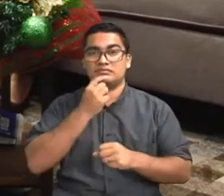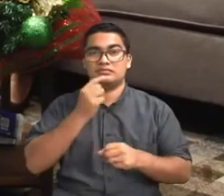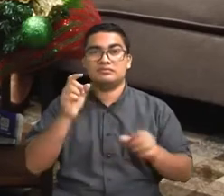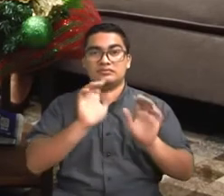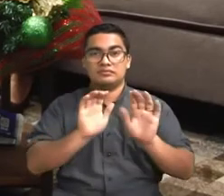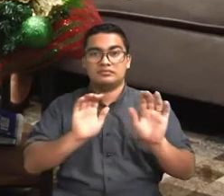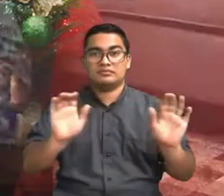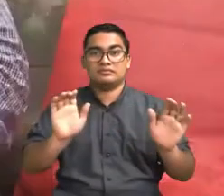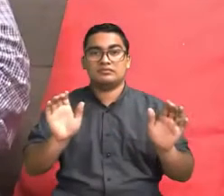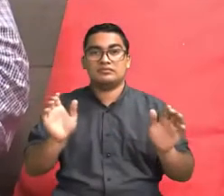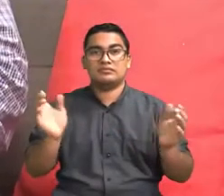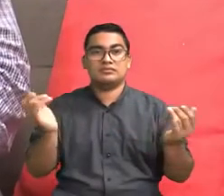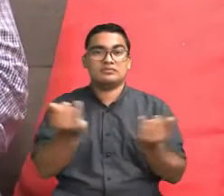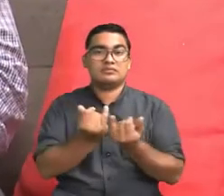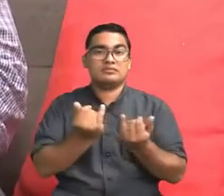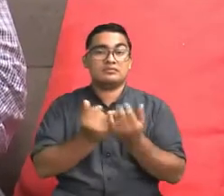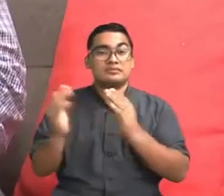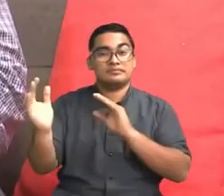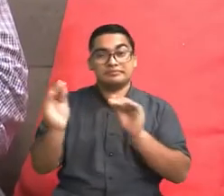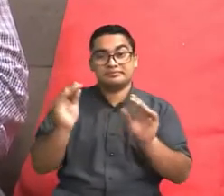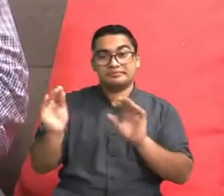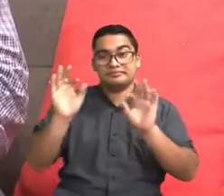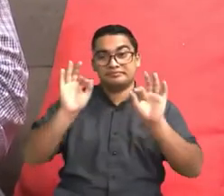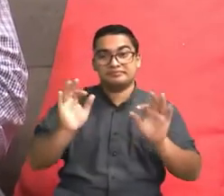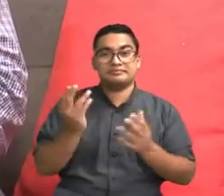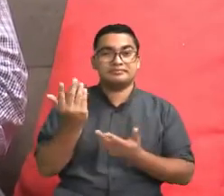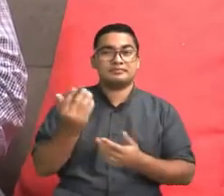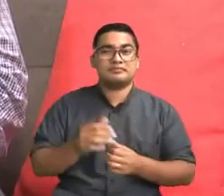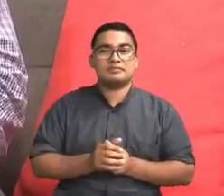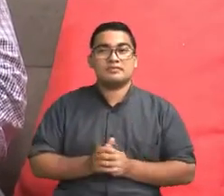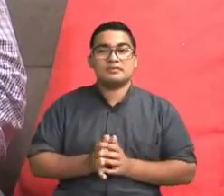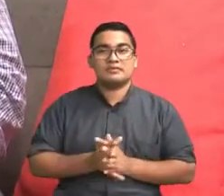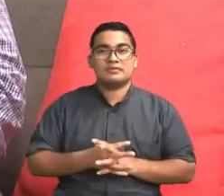Niña y el Niño. Una conversación muy amena. Ya volvemos.